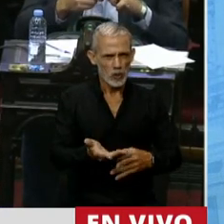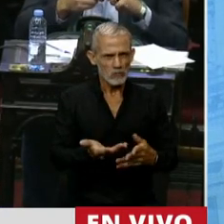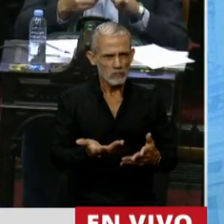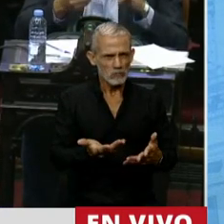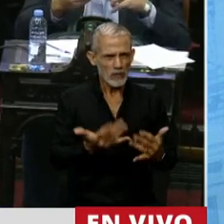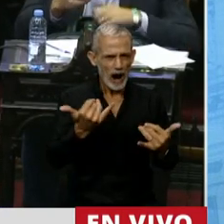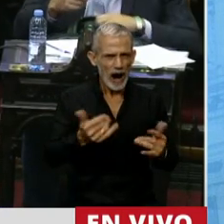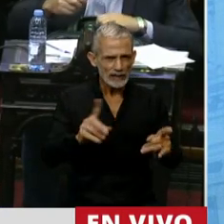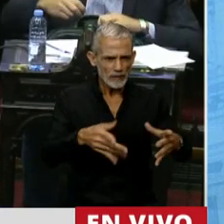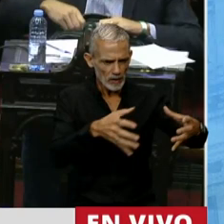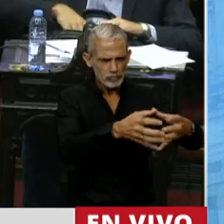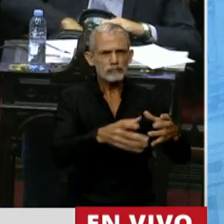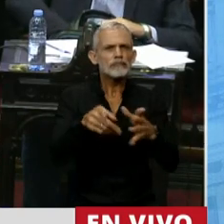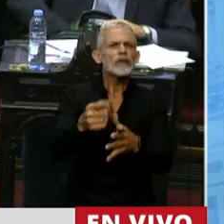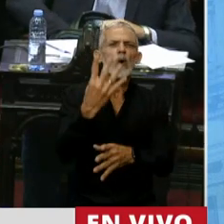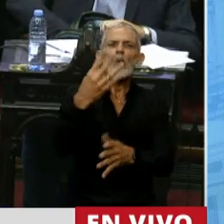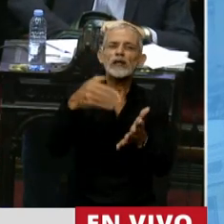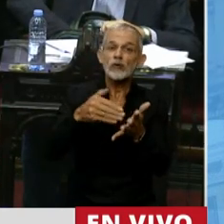Hijo. Tenemos los